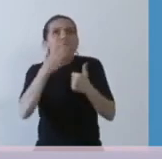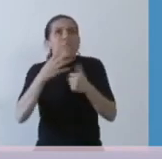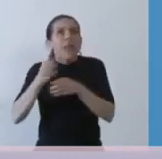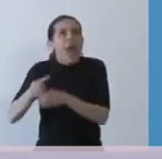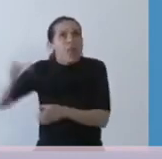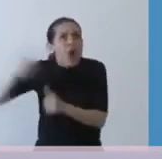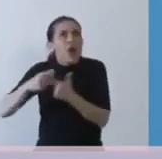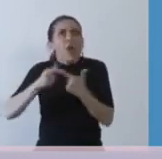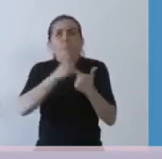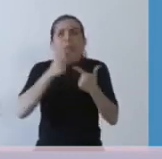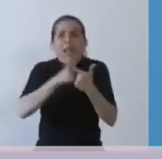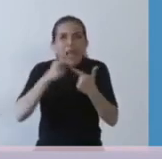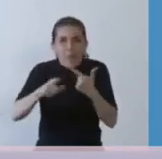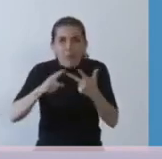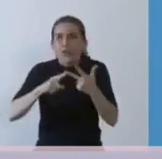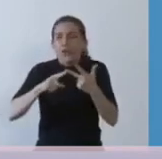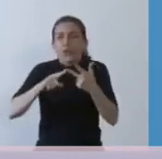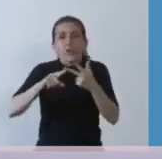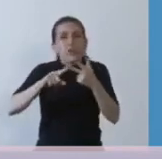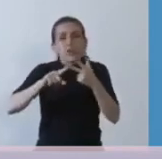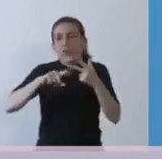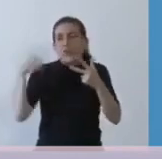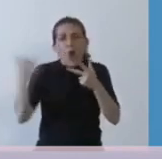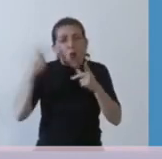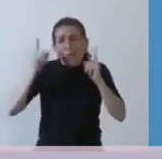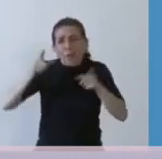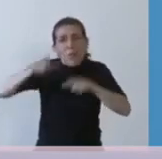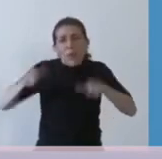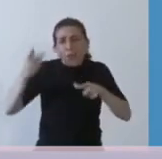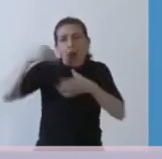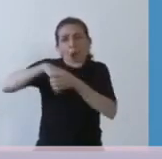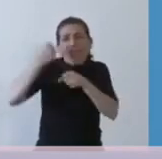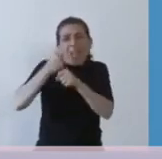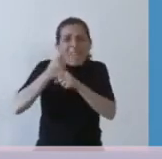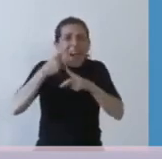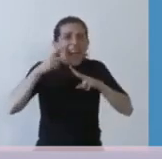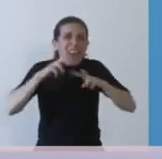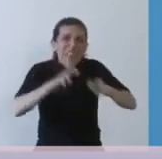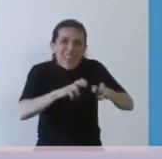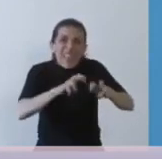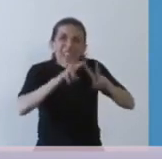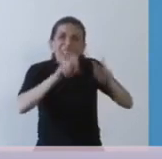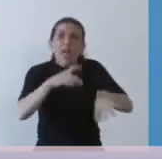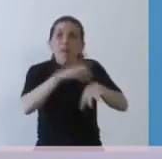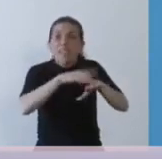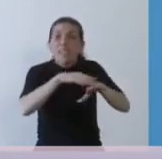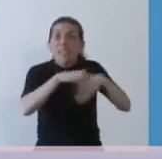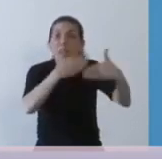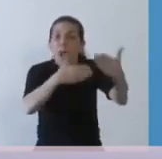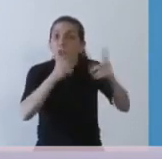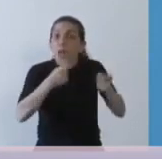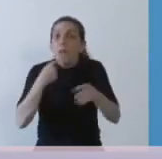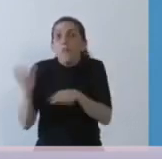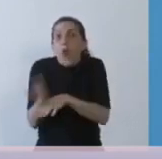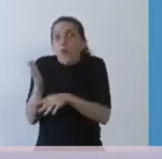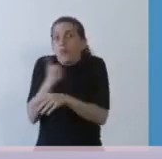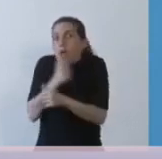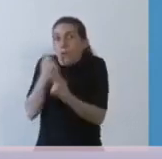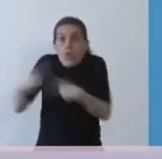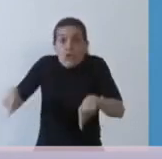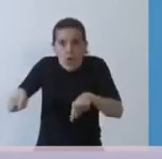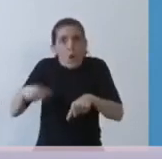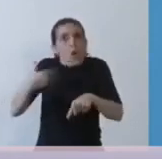medicamentos es decir todos los grupos que están trabajando hoy en Argentina en investigación en desarrollo o incluso en la producción vamos a dar un